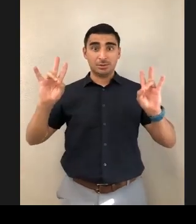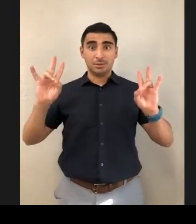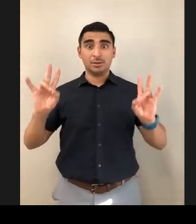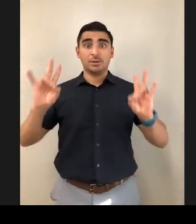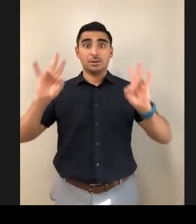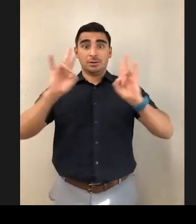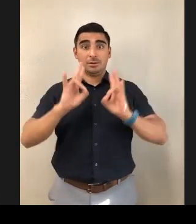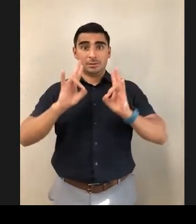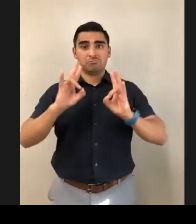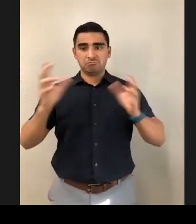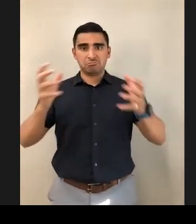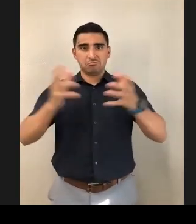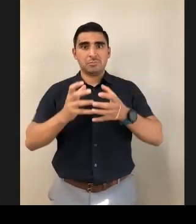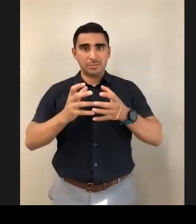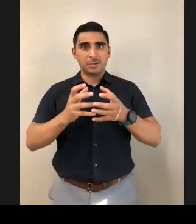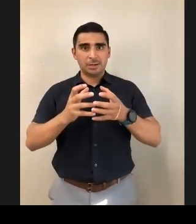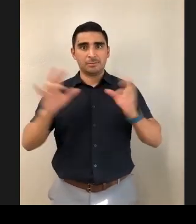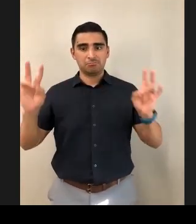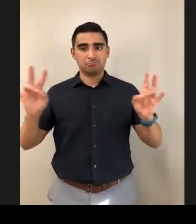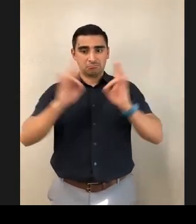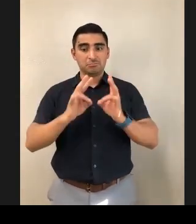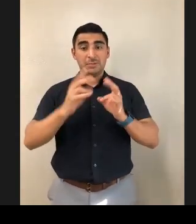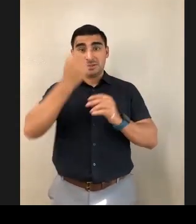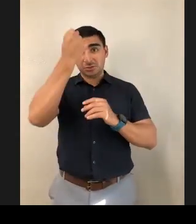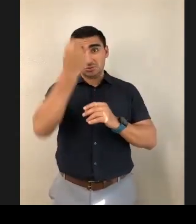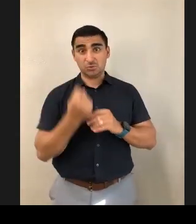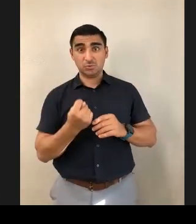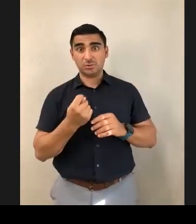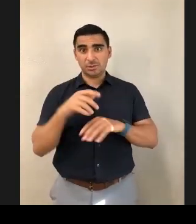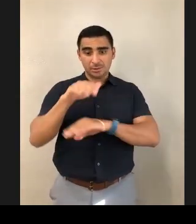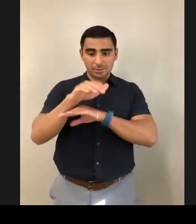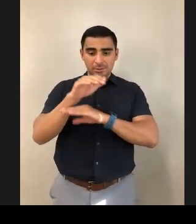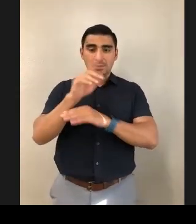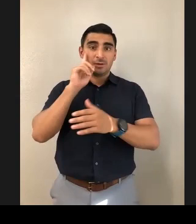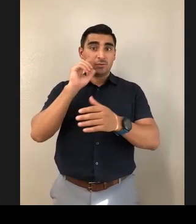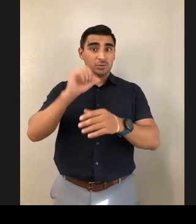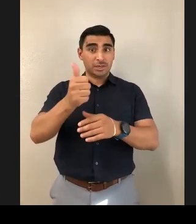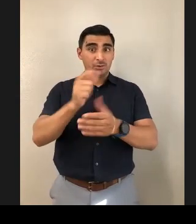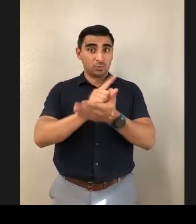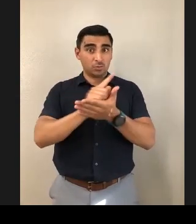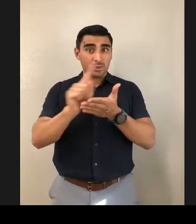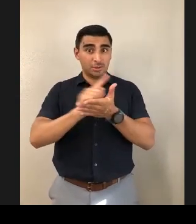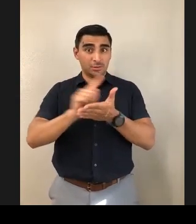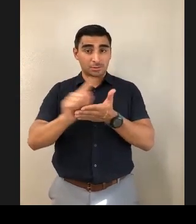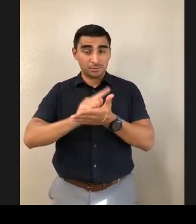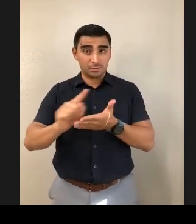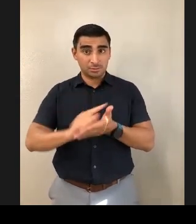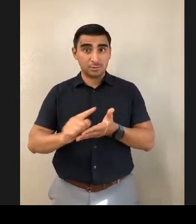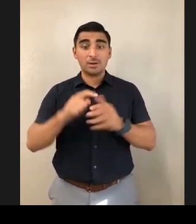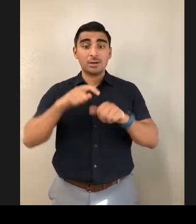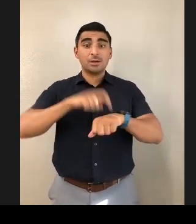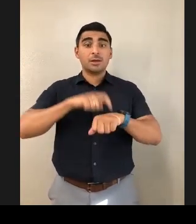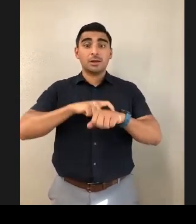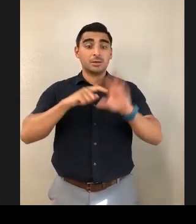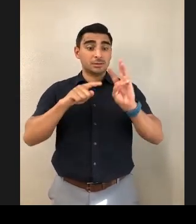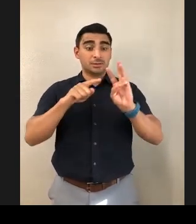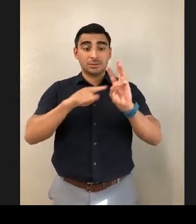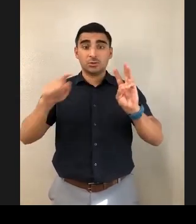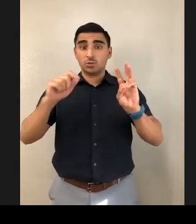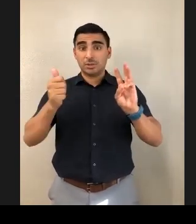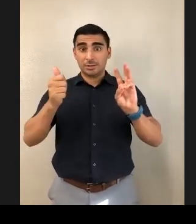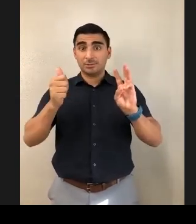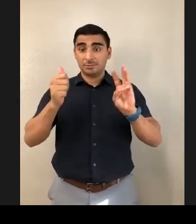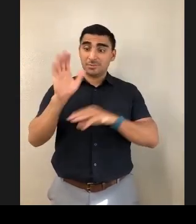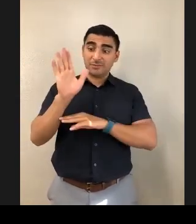7 oficiales de la policía. En el programa era cada martes de 6 a